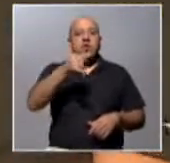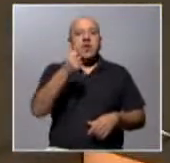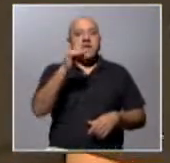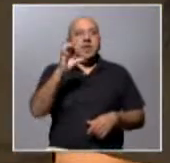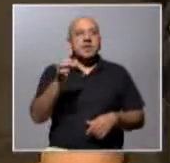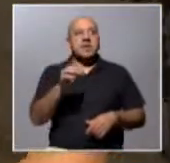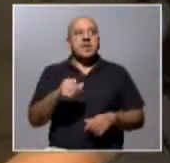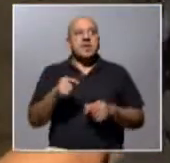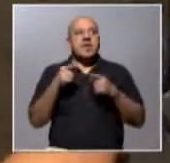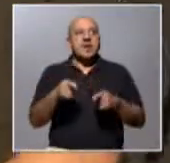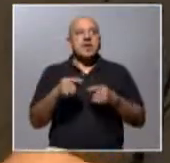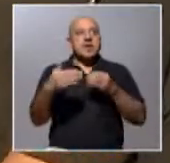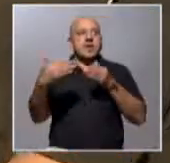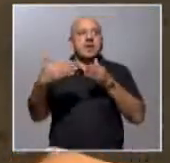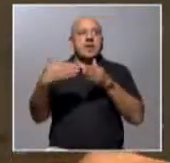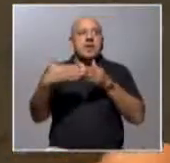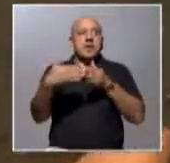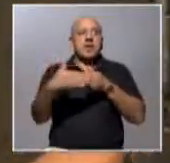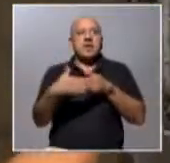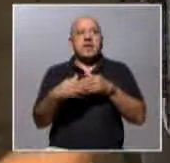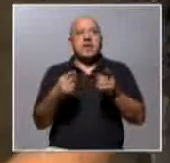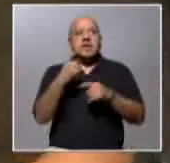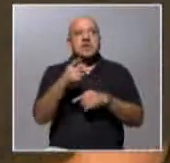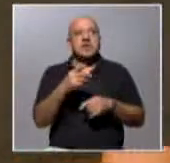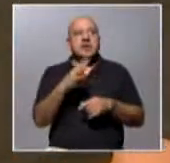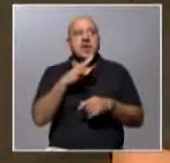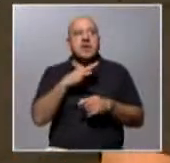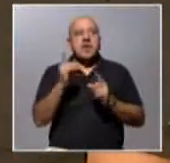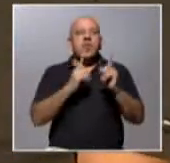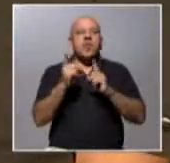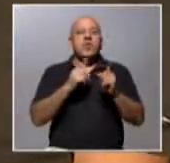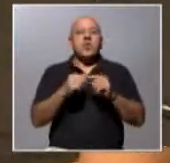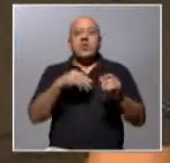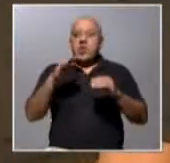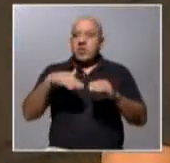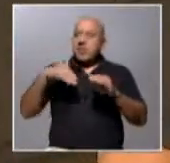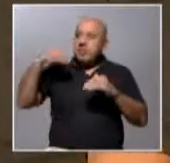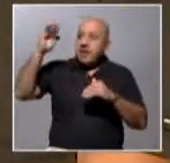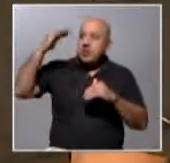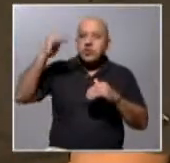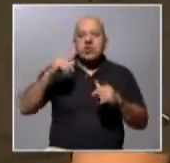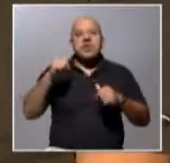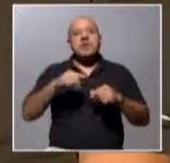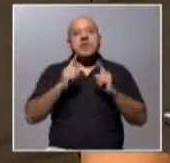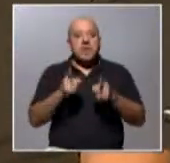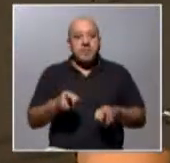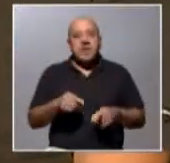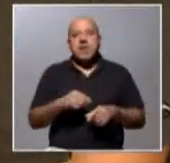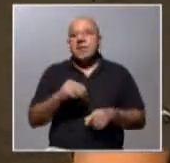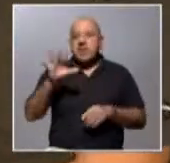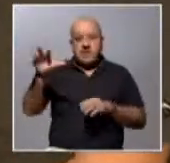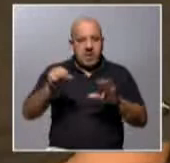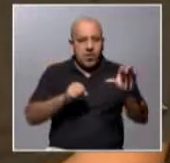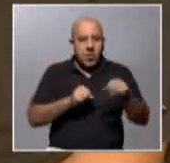estamos, ahí veíamos el pizarrón, allá atrás la muchachada. Hay algunos gurises, alguna gente grande, por supuesto, que viene a buscar para llevar para sus